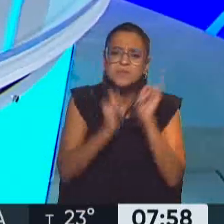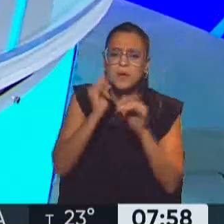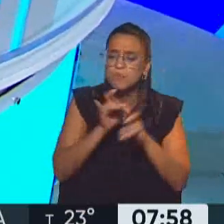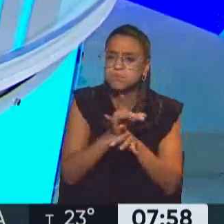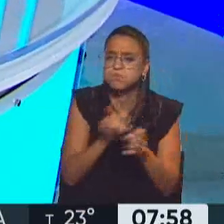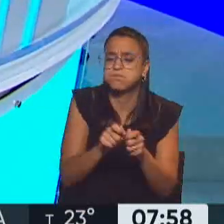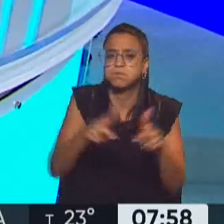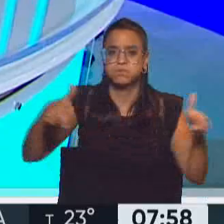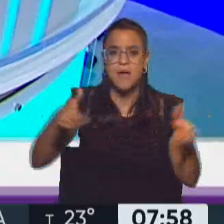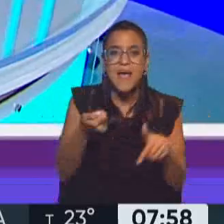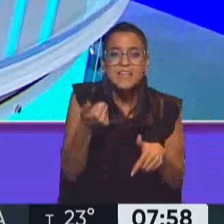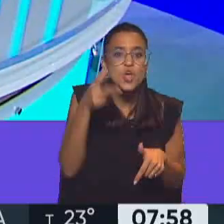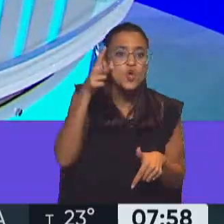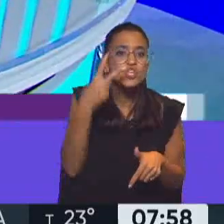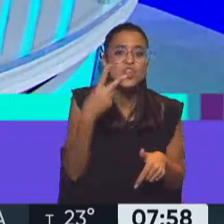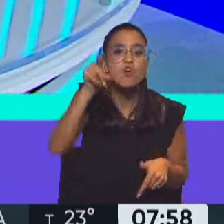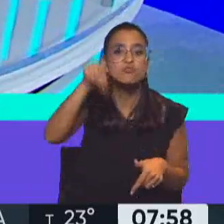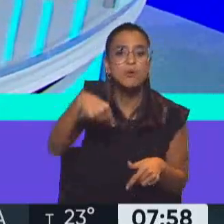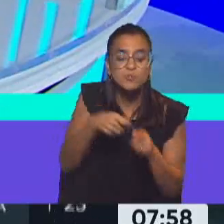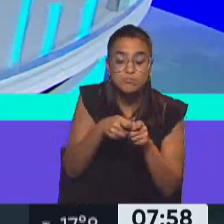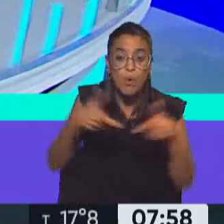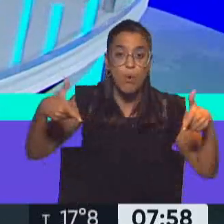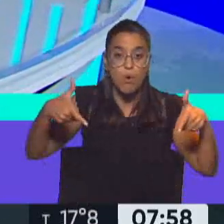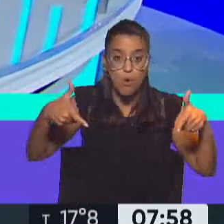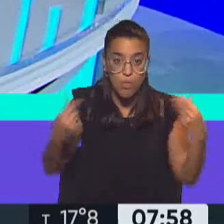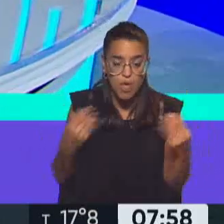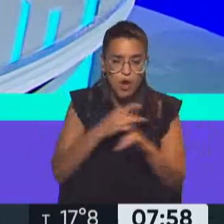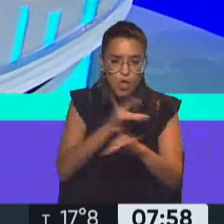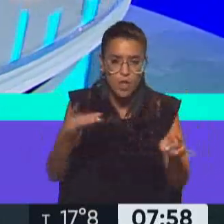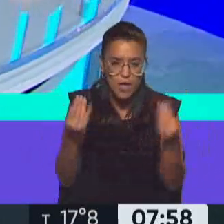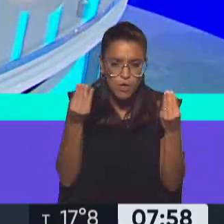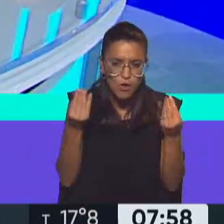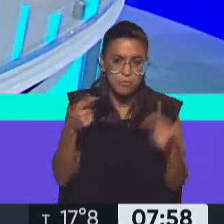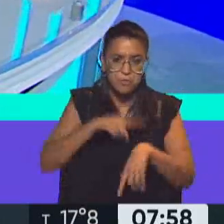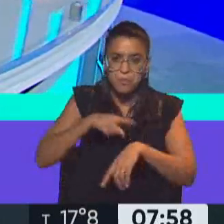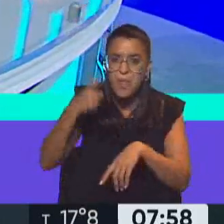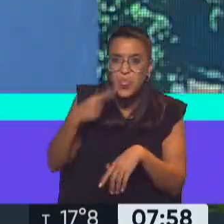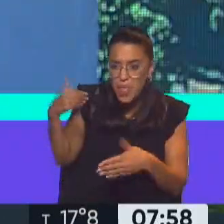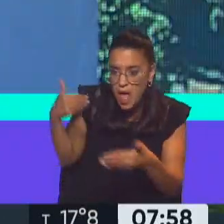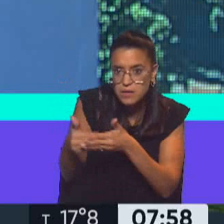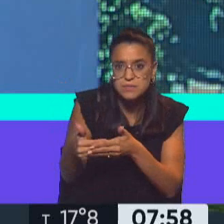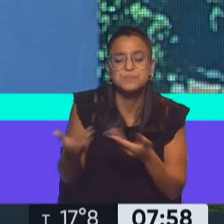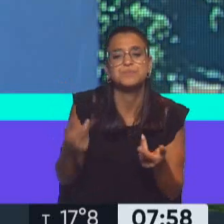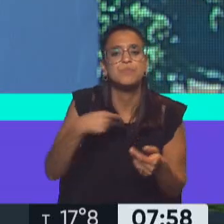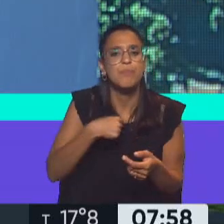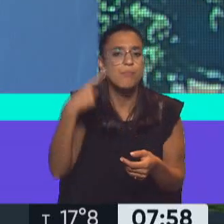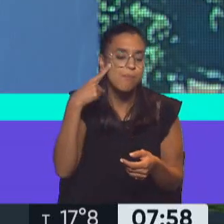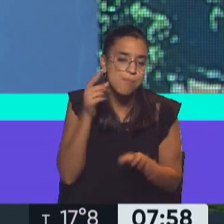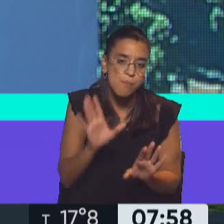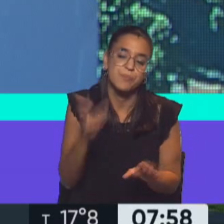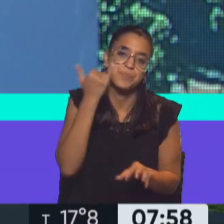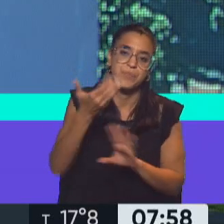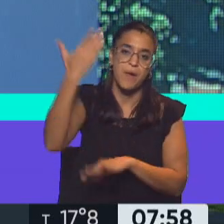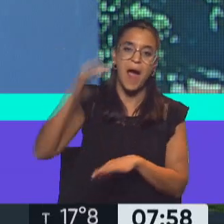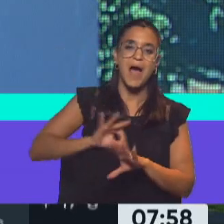rebrote? Estábamos leyendo casi un 82% más de contagios en muy pocos días. Bueno, yo creo que está emulando a lo que ya el